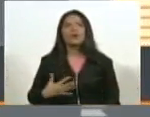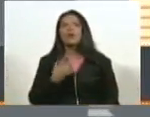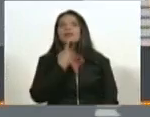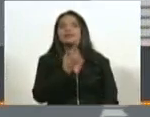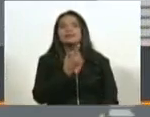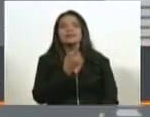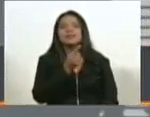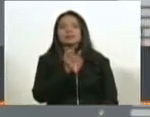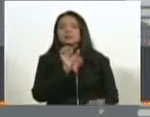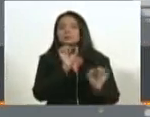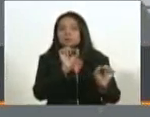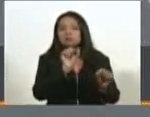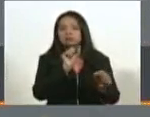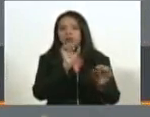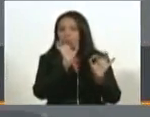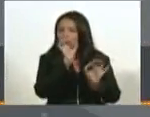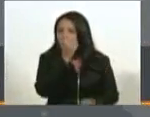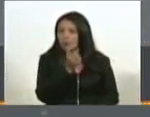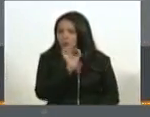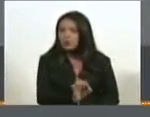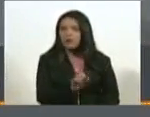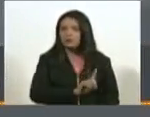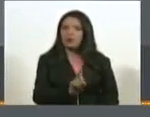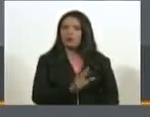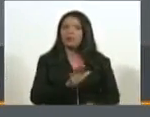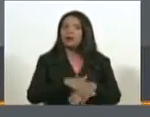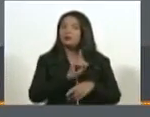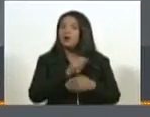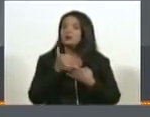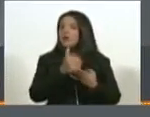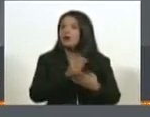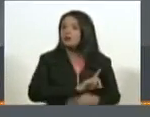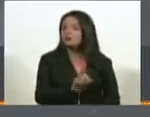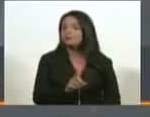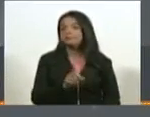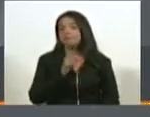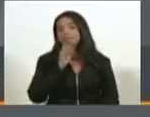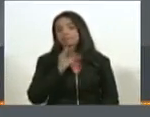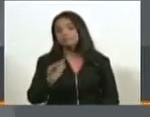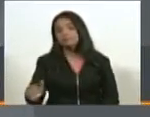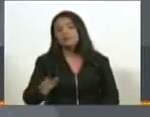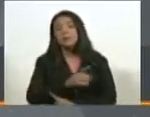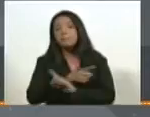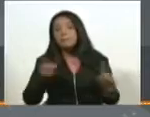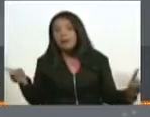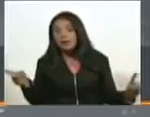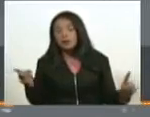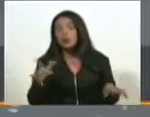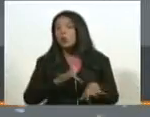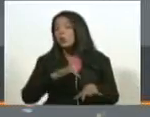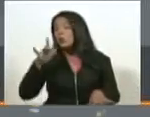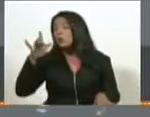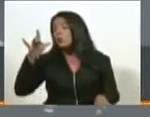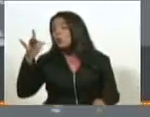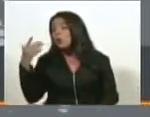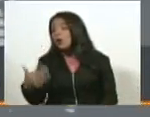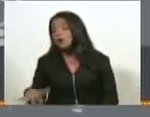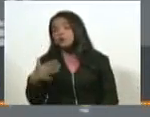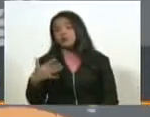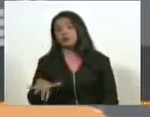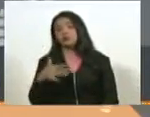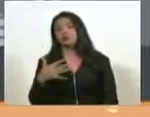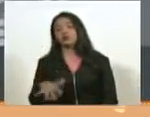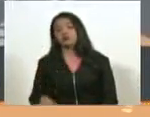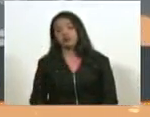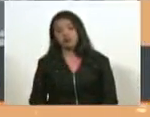hecho para no ayudarlos, pero ha sido grave lo que